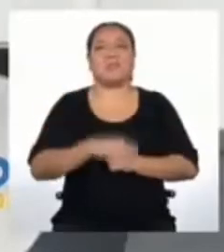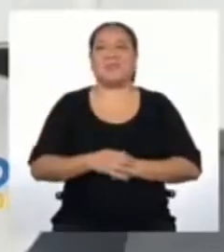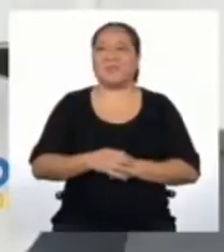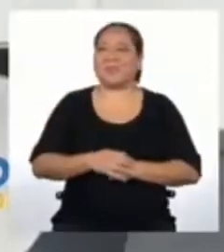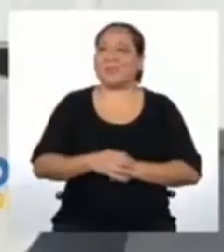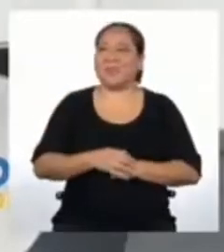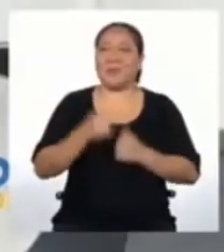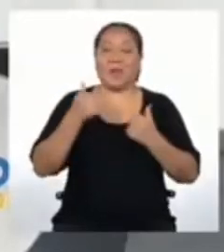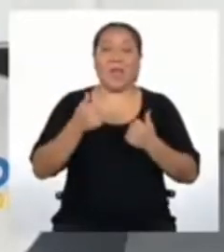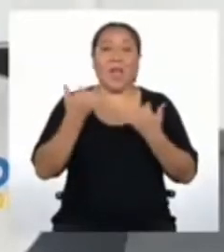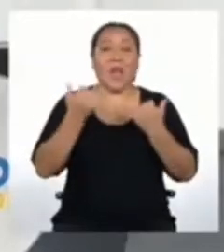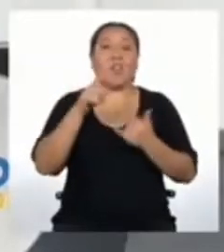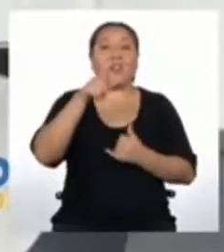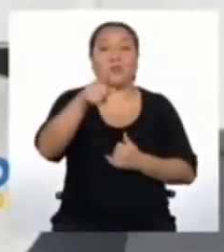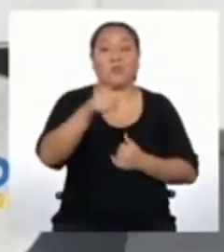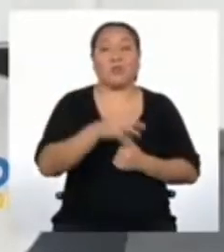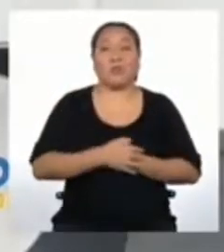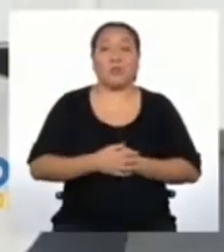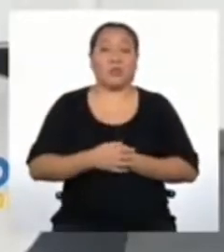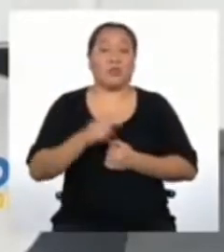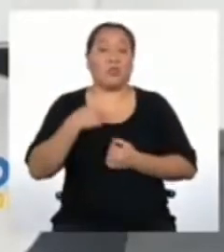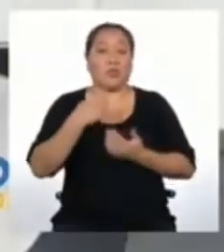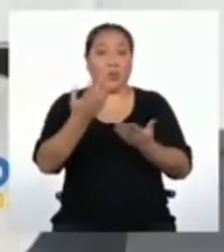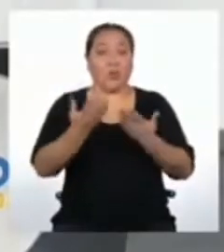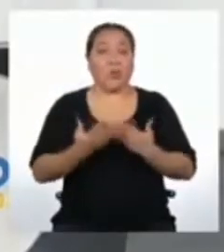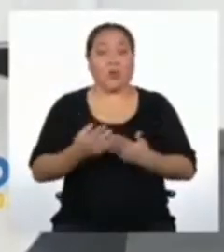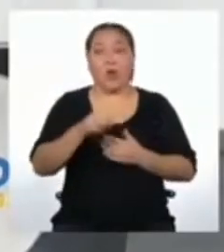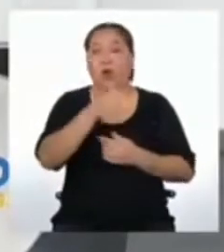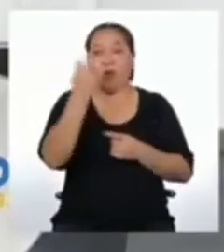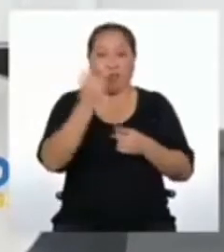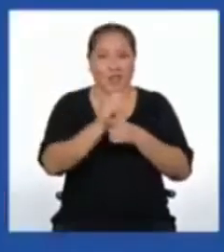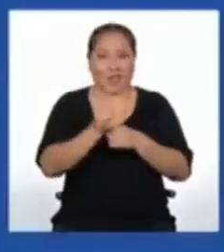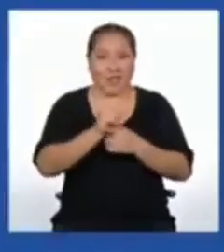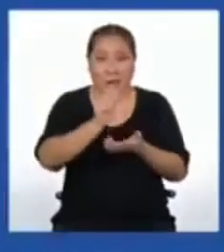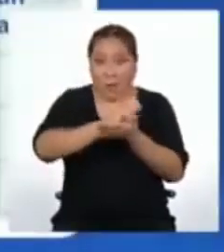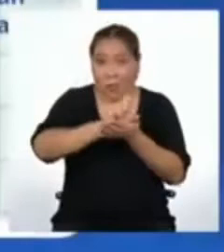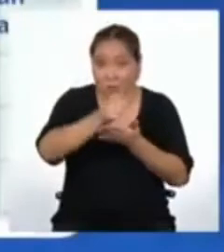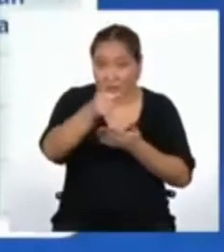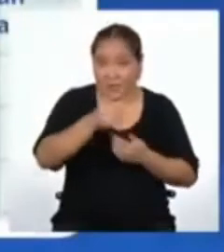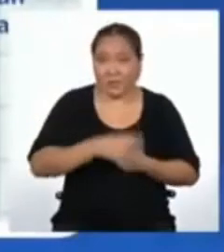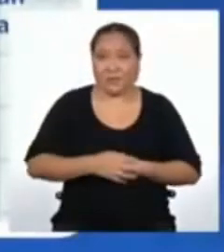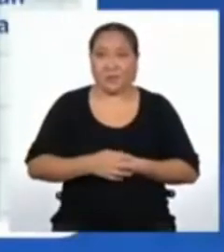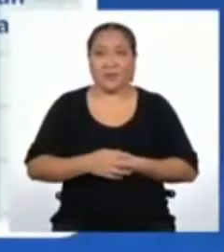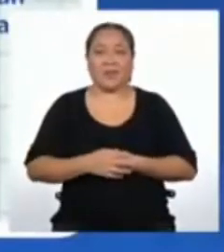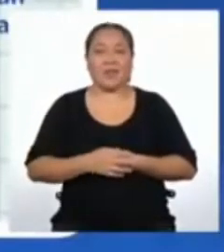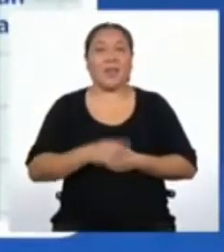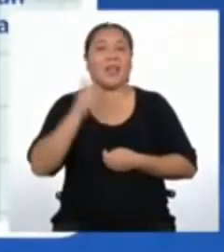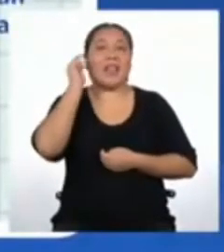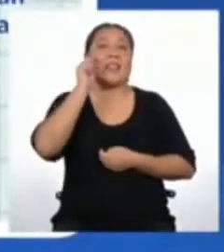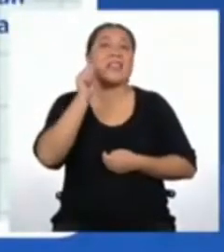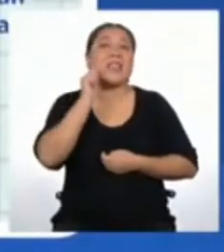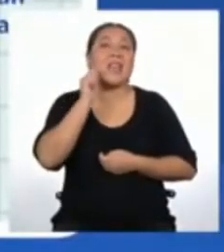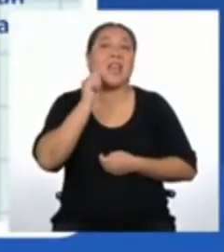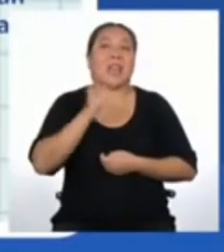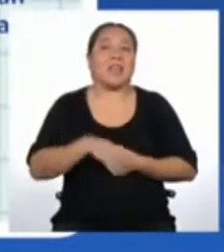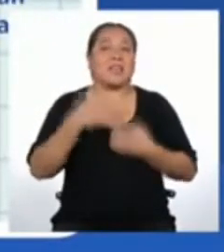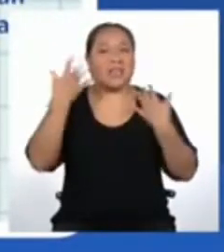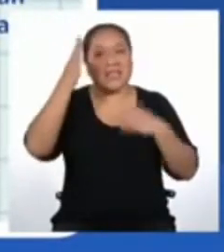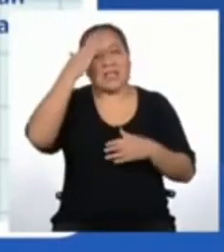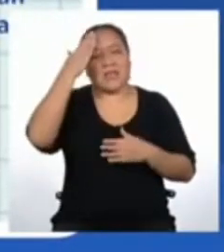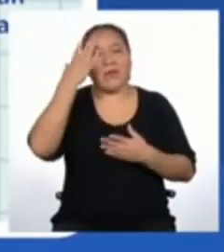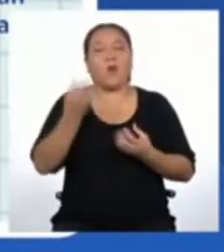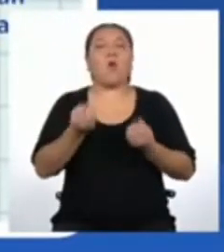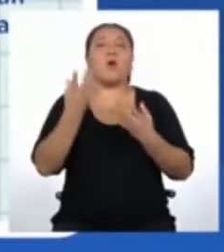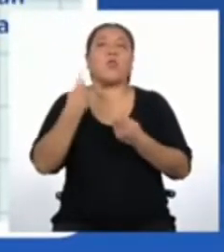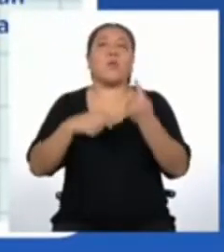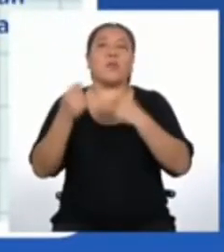Genial. Ahora te toca a ti. Te invito a realizar el siguiente reto. Apunta. Faustina ya sabe cuánto ha vendido y ha ganado en el